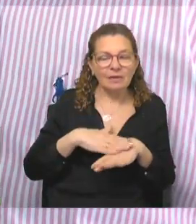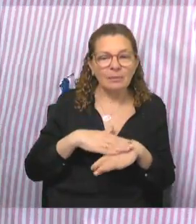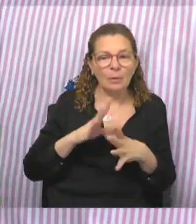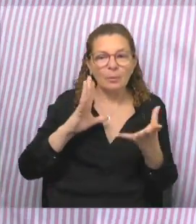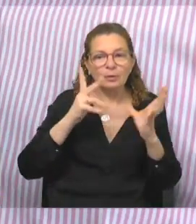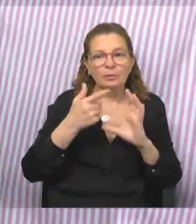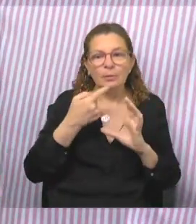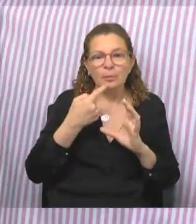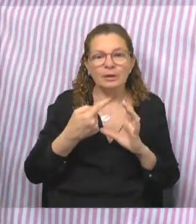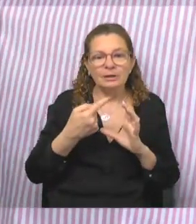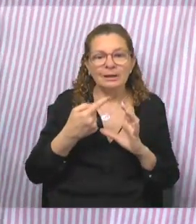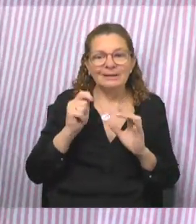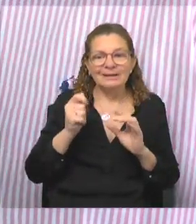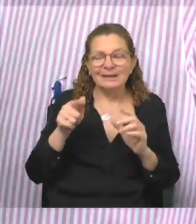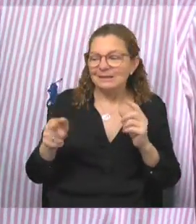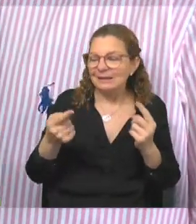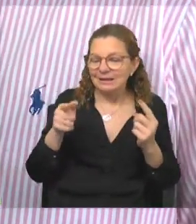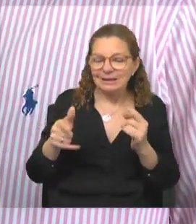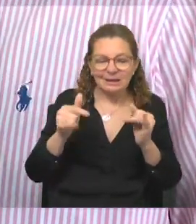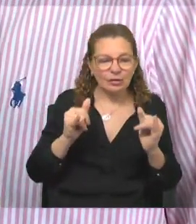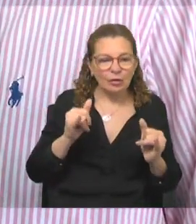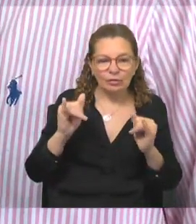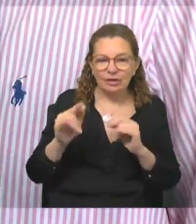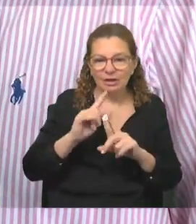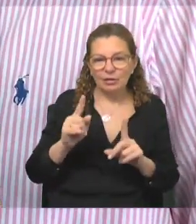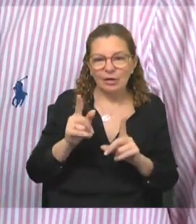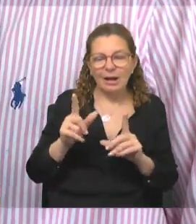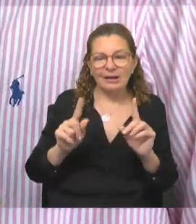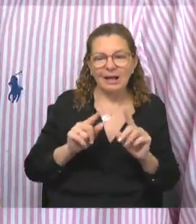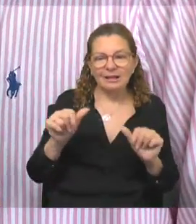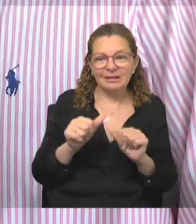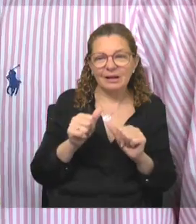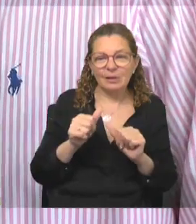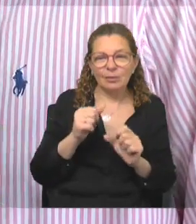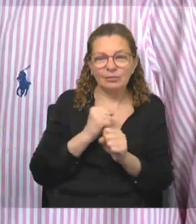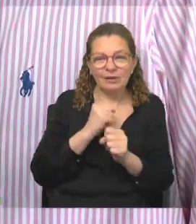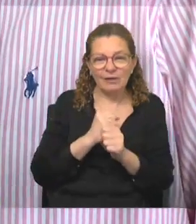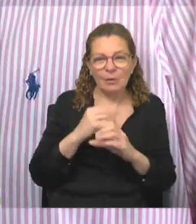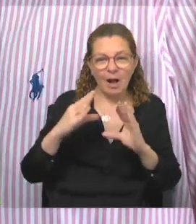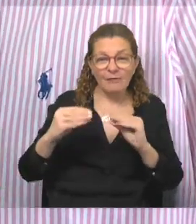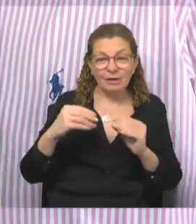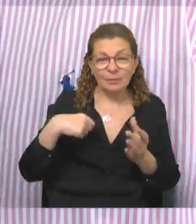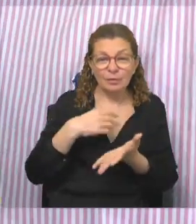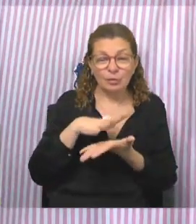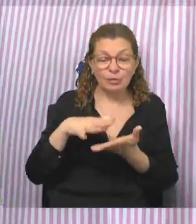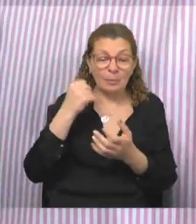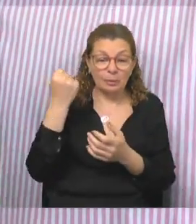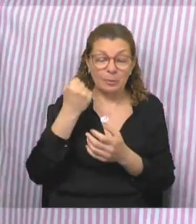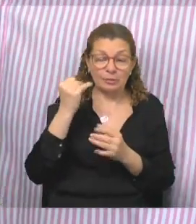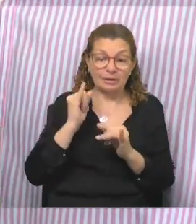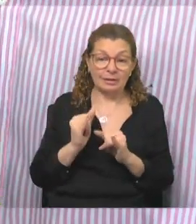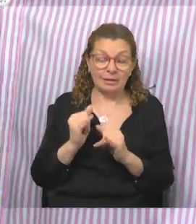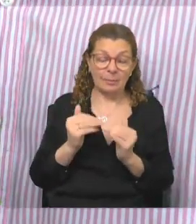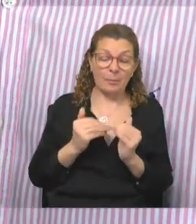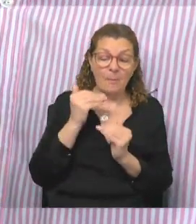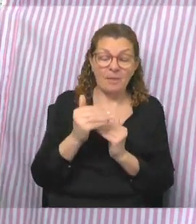peleamos a ver quién le enoca quién no le Oca Bueno yo creo que que hay que hacer ahí un trabajo particularmente de conversación social super importante y creo que este estudio es un paso